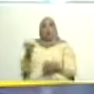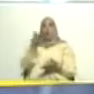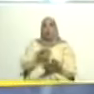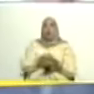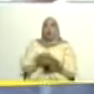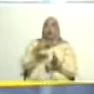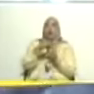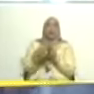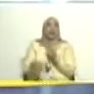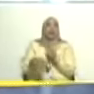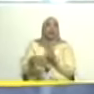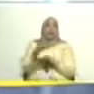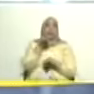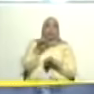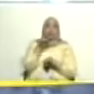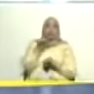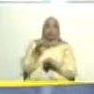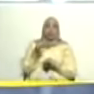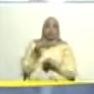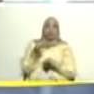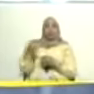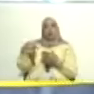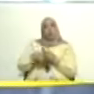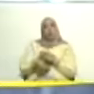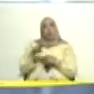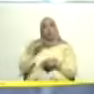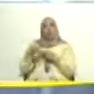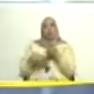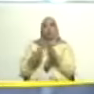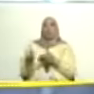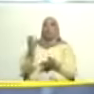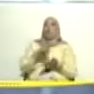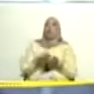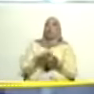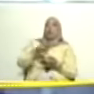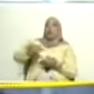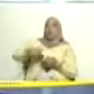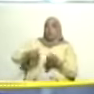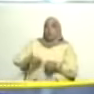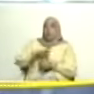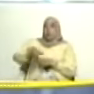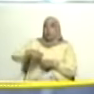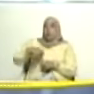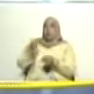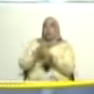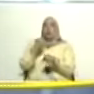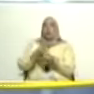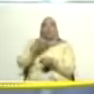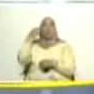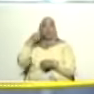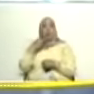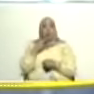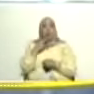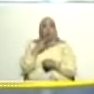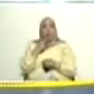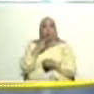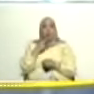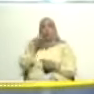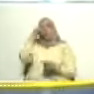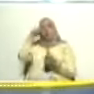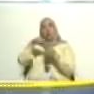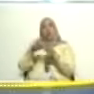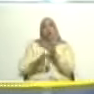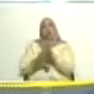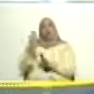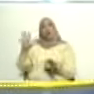usted leyó en el libro que le trajo el profesor Monedero, volver a nuestros orígenes, y nuestros orígenes es el bolivarianismo, para lograr y